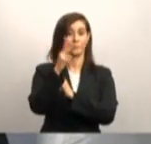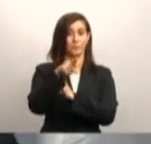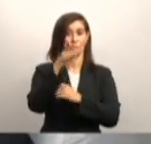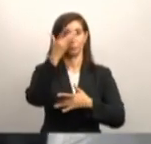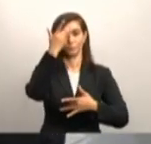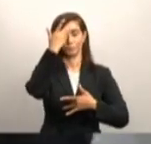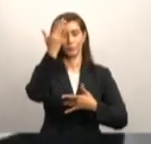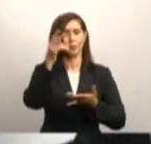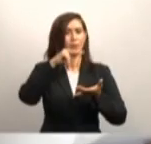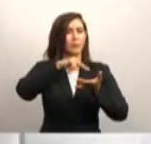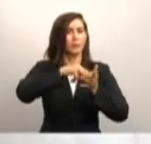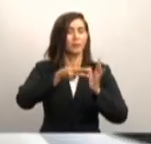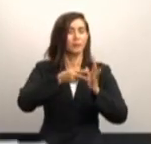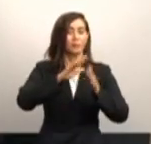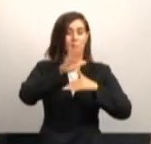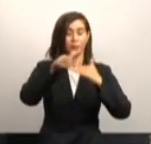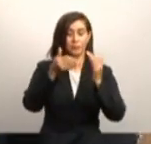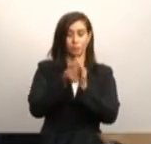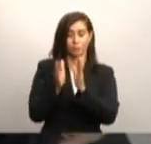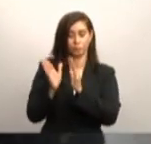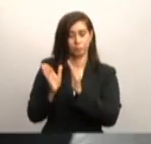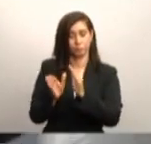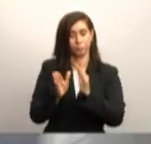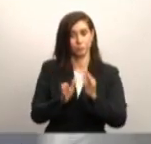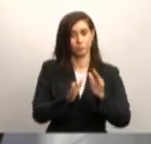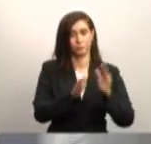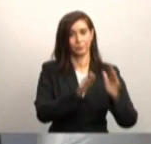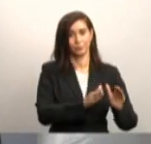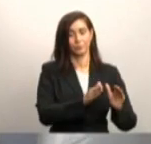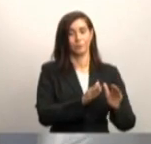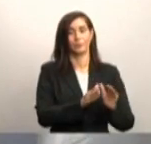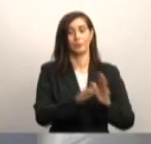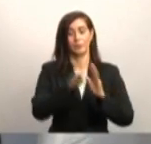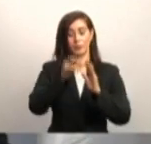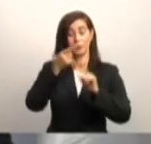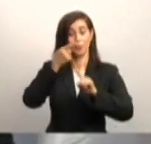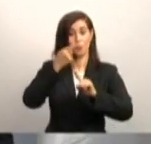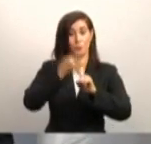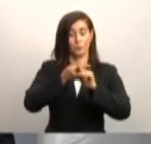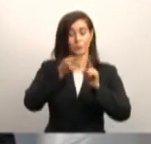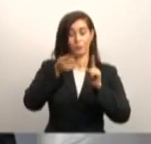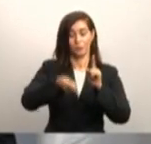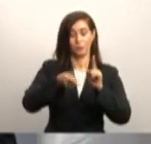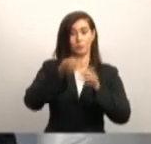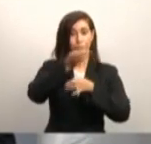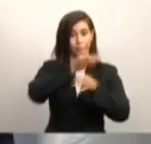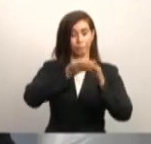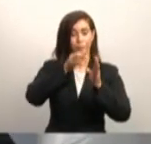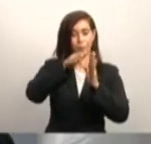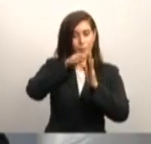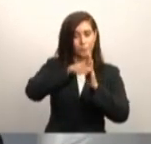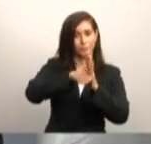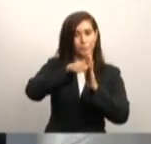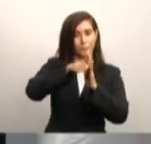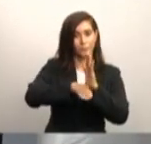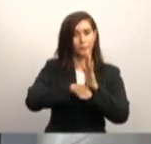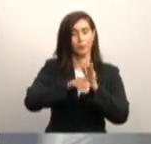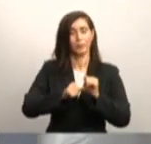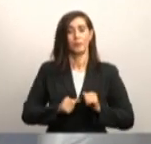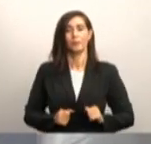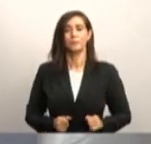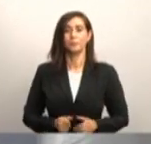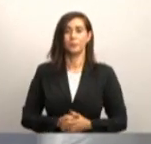Es decir, todo el proceso en materia de positivos de nuevos casos ha ido